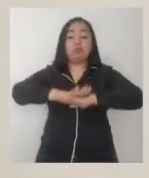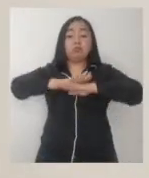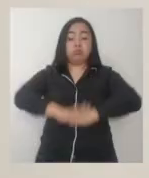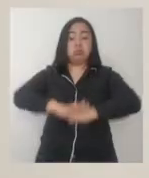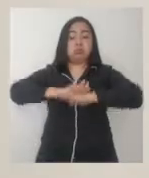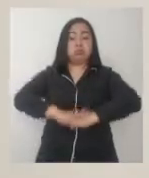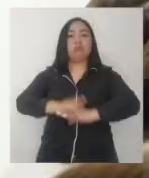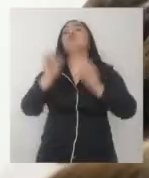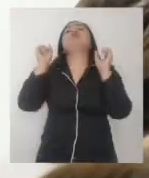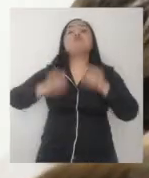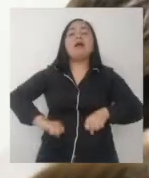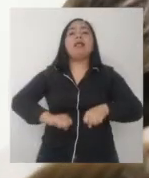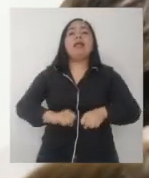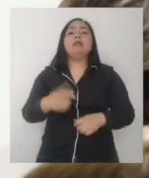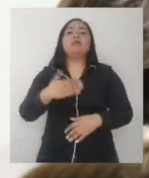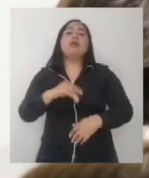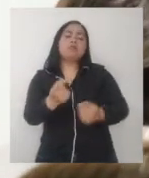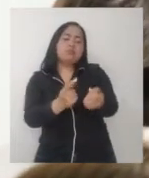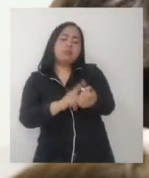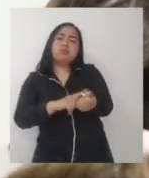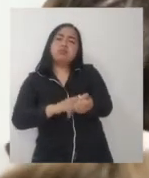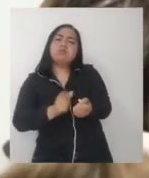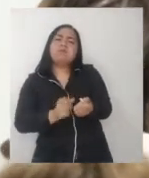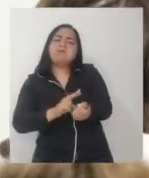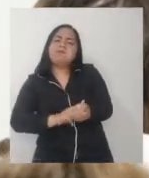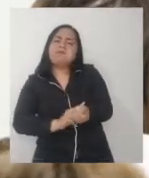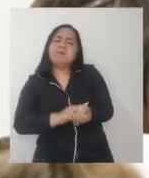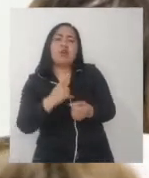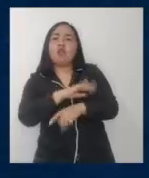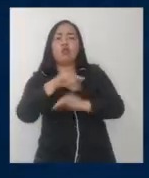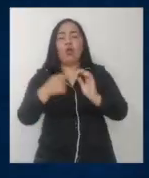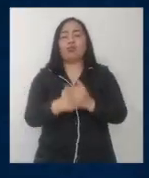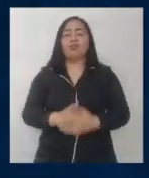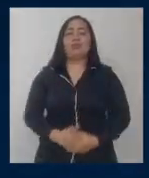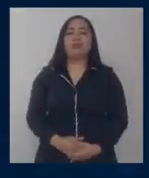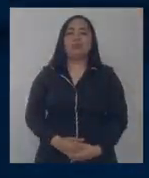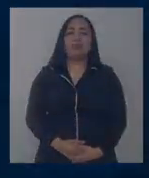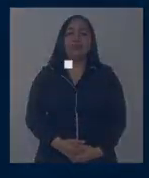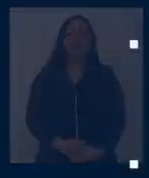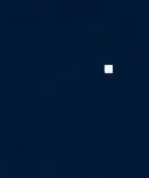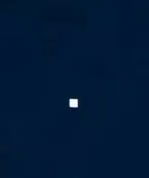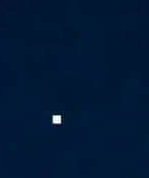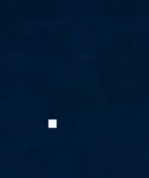cardiopulmonar avanzada, respiración espontánea, pulso y arritmias, entre otros.